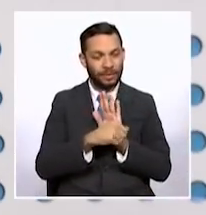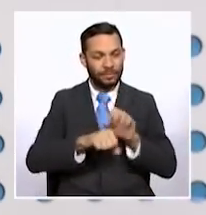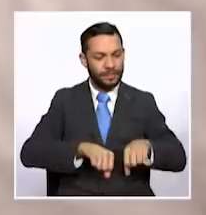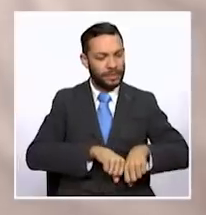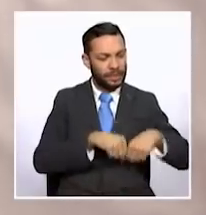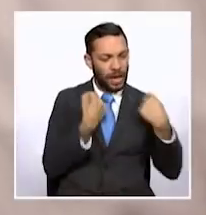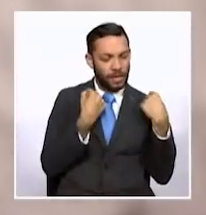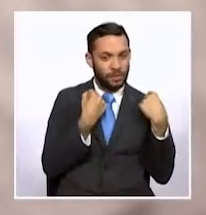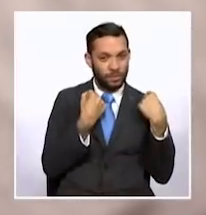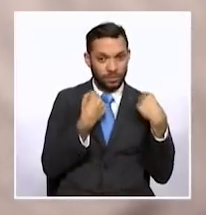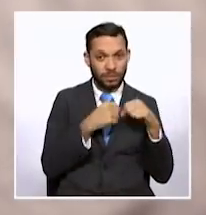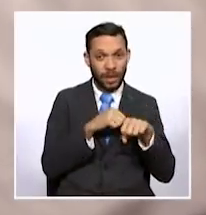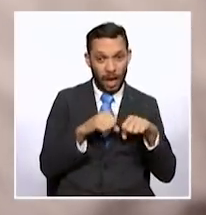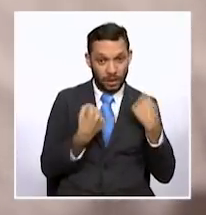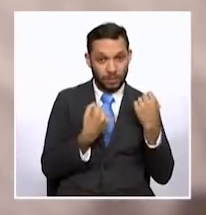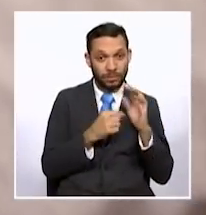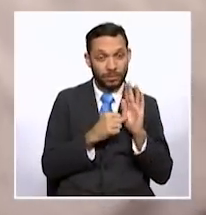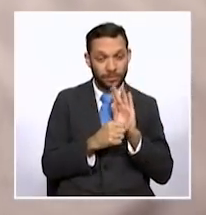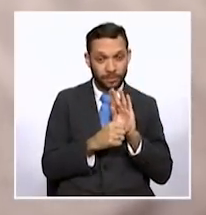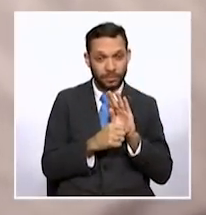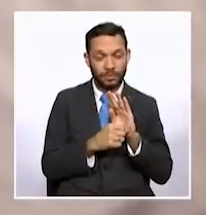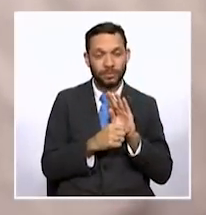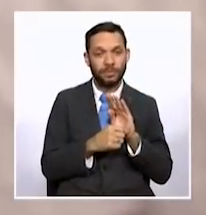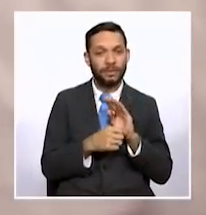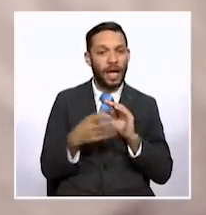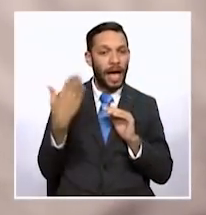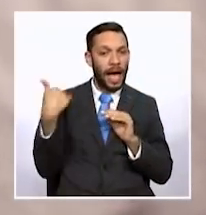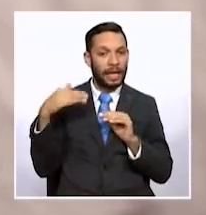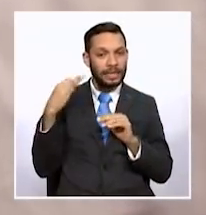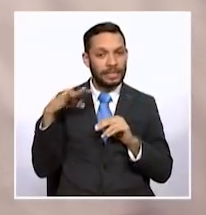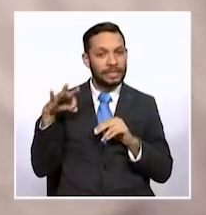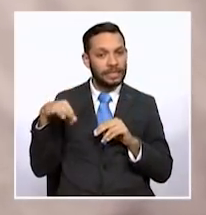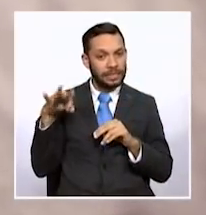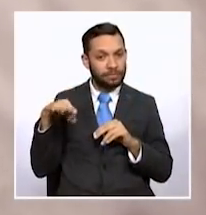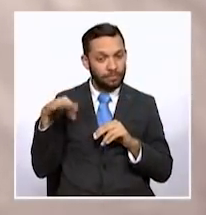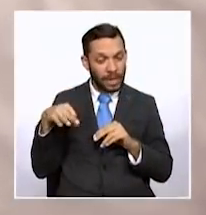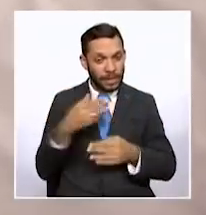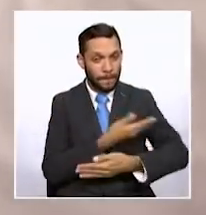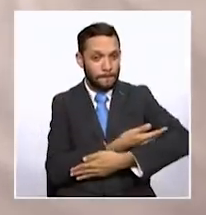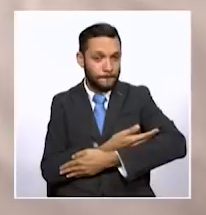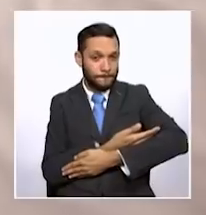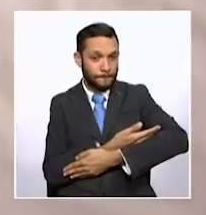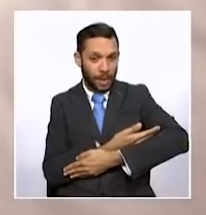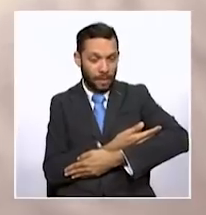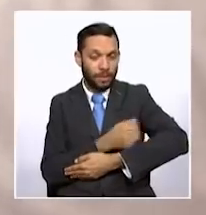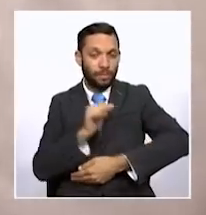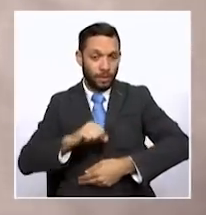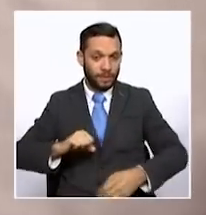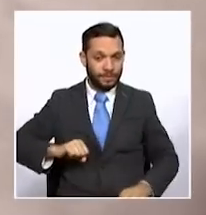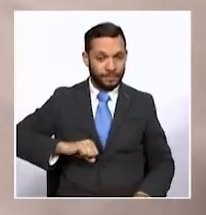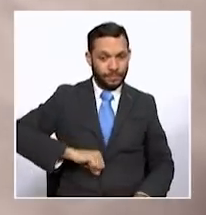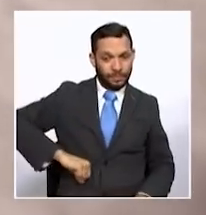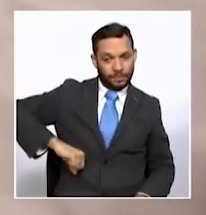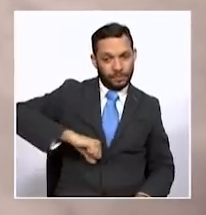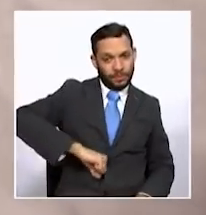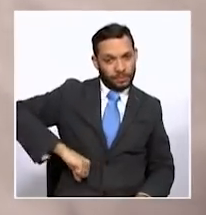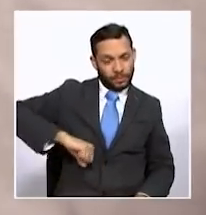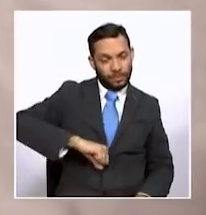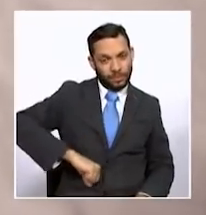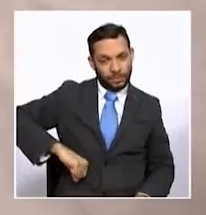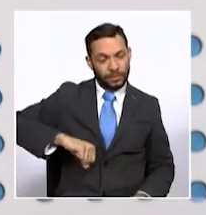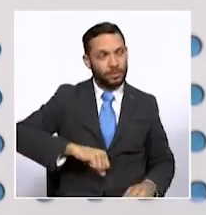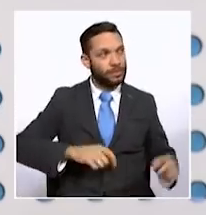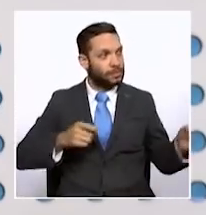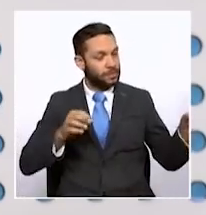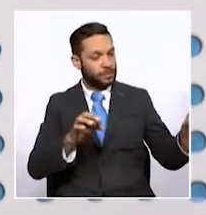diagnóstico a temprana edad, que en estos podemos encontrar antes de los 3 meses de edad a los niños, hacerles ecografía, que fue muy seguramente lo que le pasó a ella, le hicieron